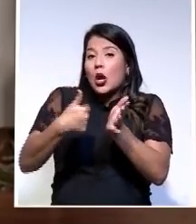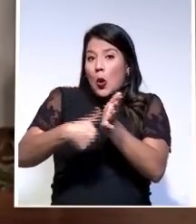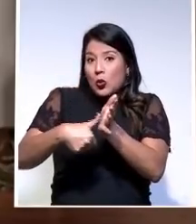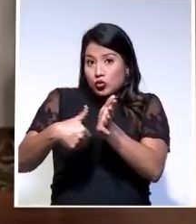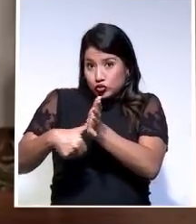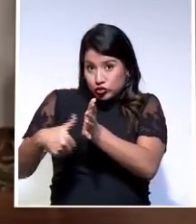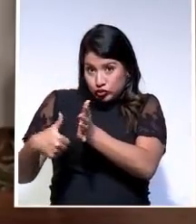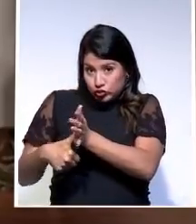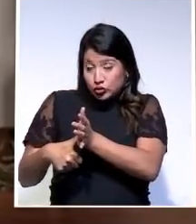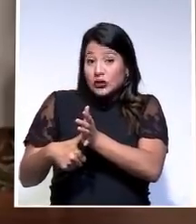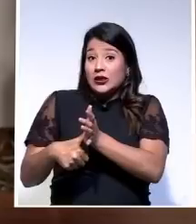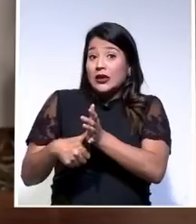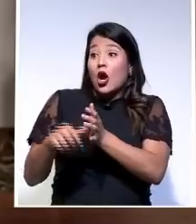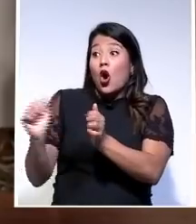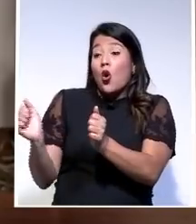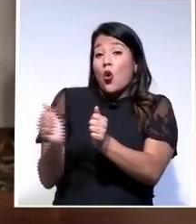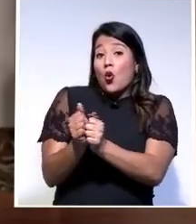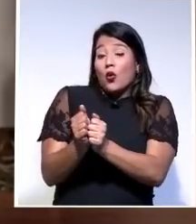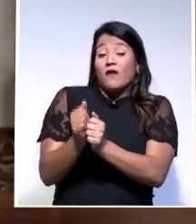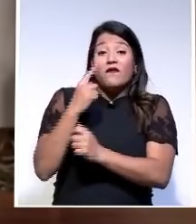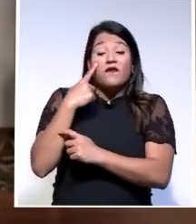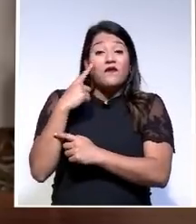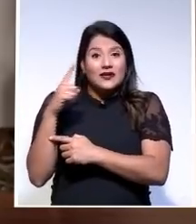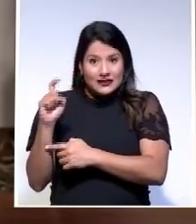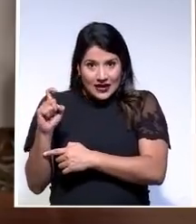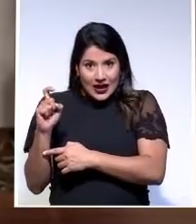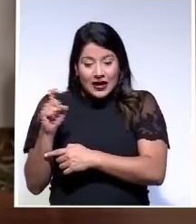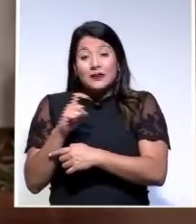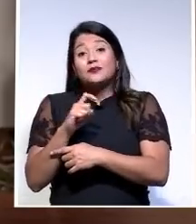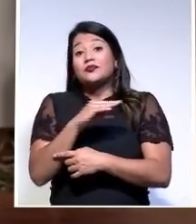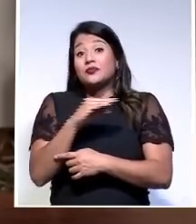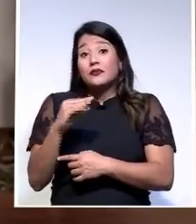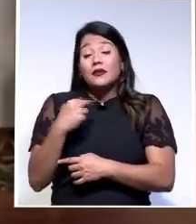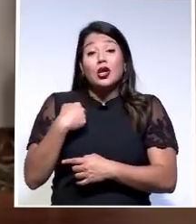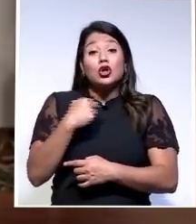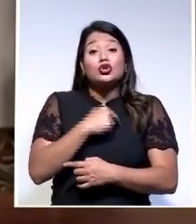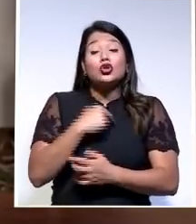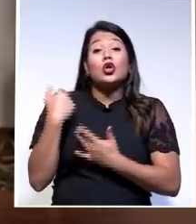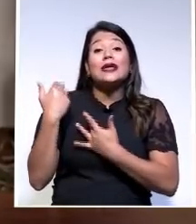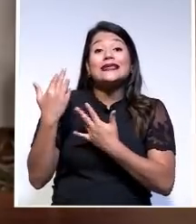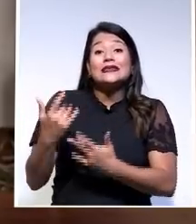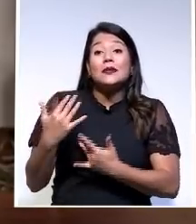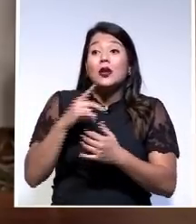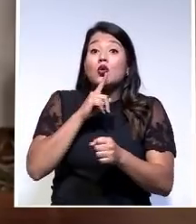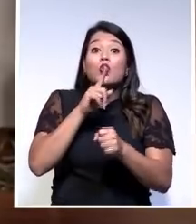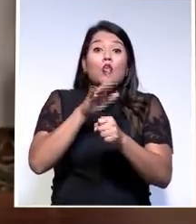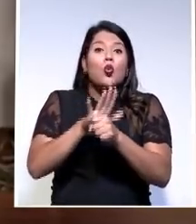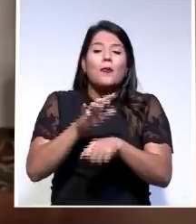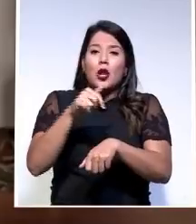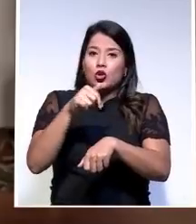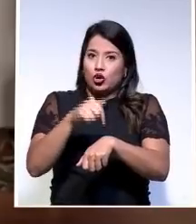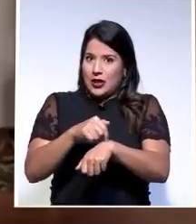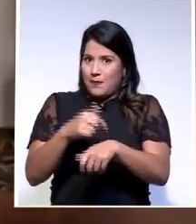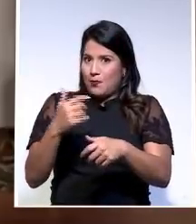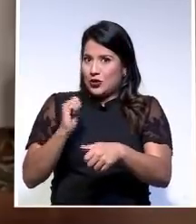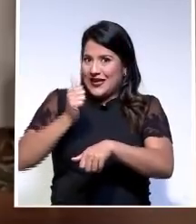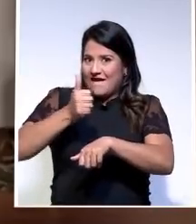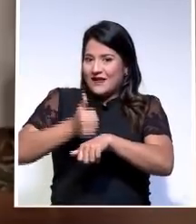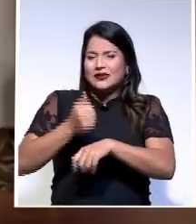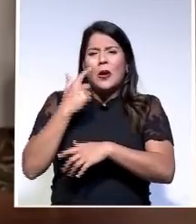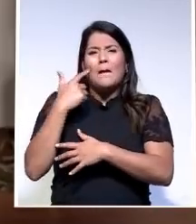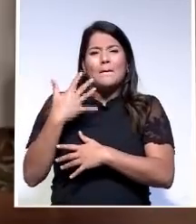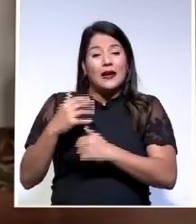con la fiscalización de las dos tendencias y esperamos que se cumplan los plazos correspondientes para que el